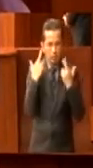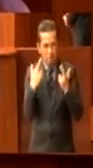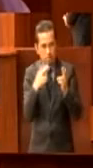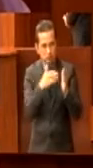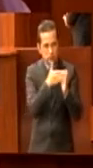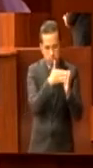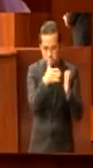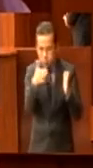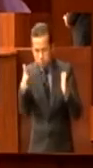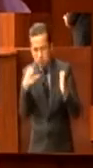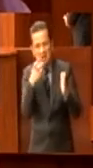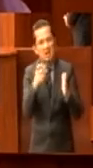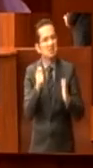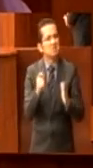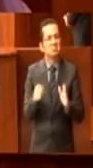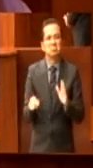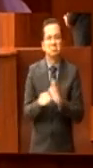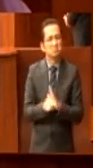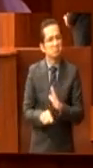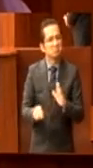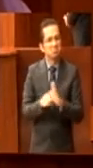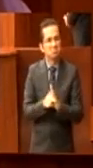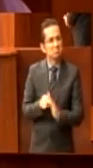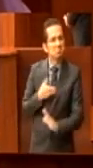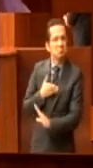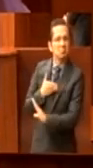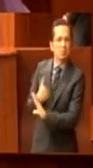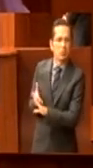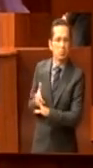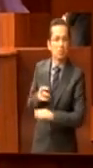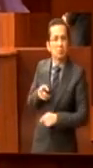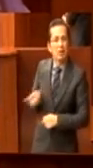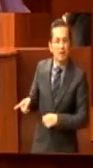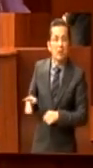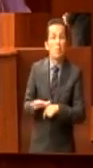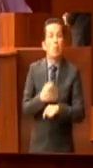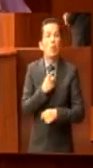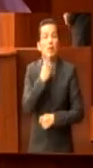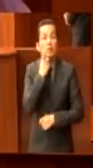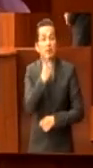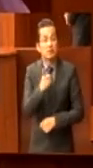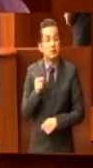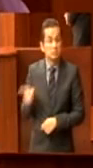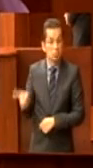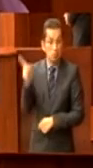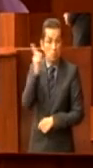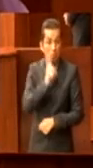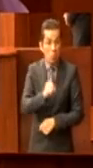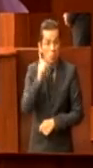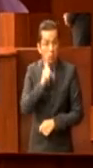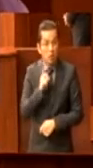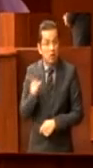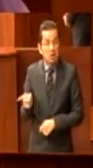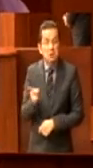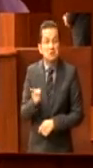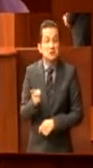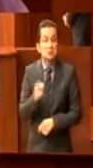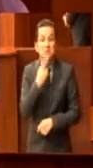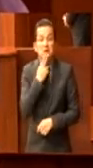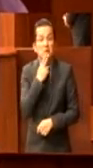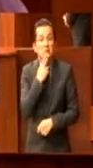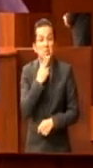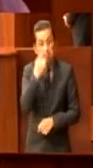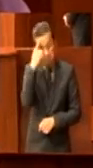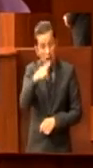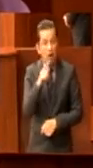negativos en su contra al perpetuar la idea de que las mujeres únicamente sirven como